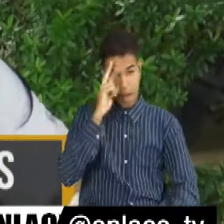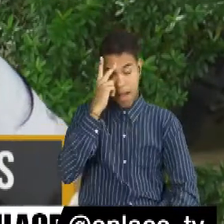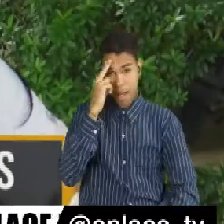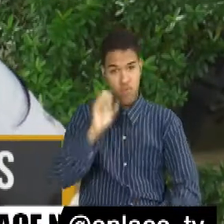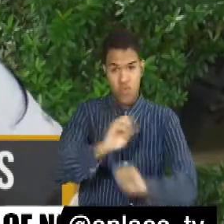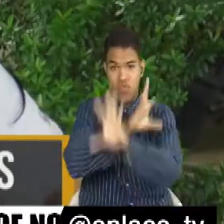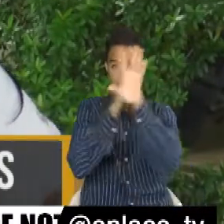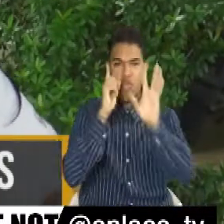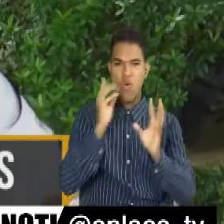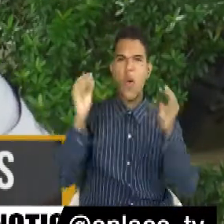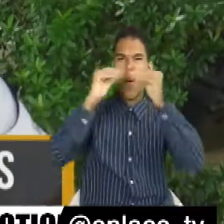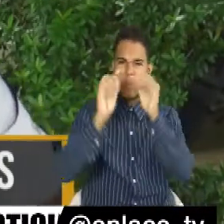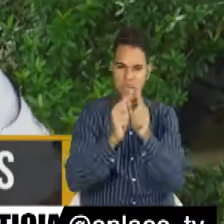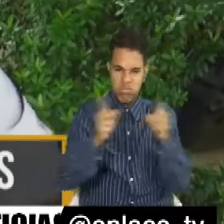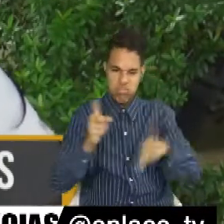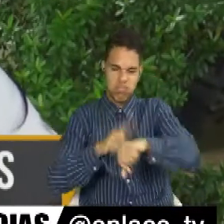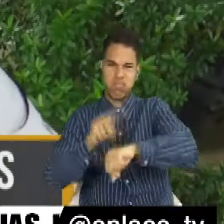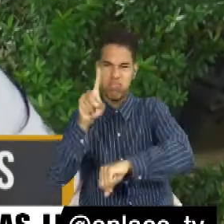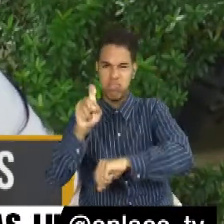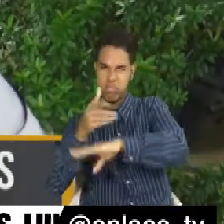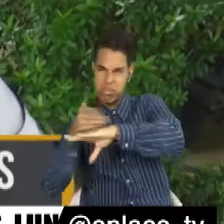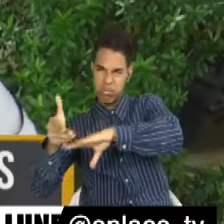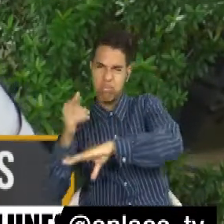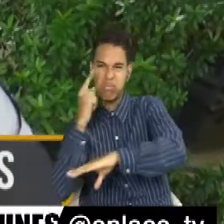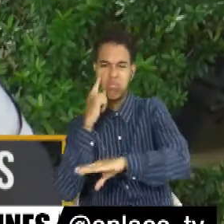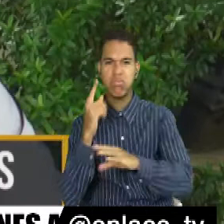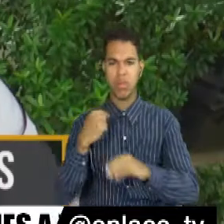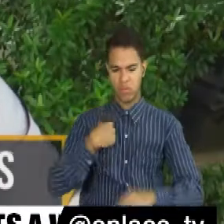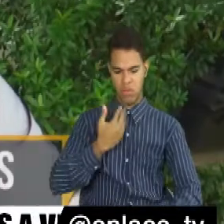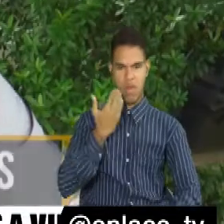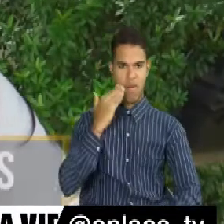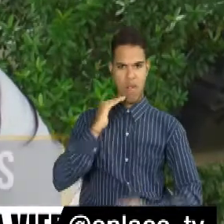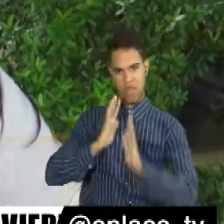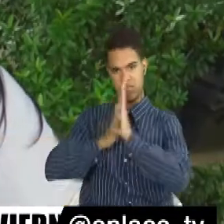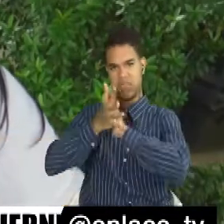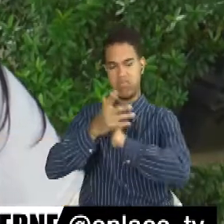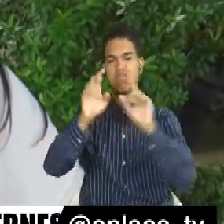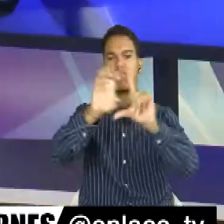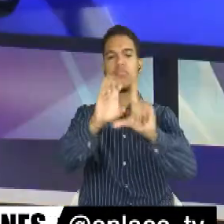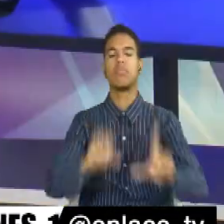información en nuestra emisión de las 6 en punto de la tarde. Es un informe por ahora de Zulay Ucros para Enlace Noticias.